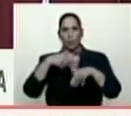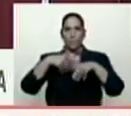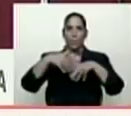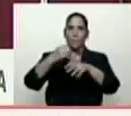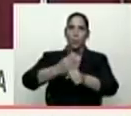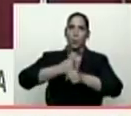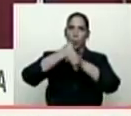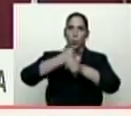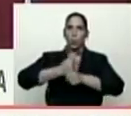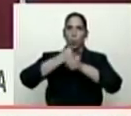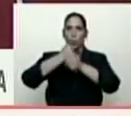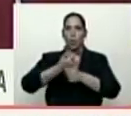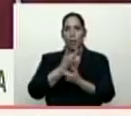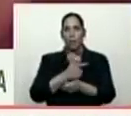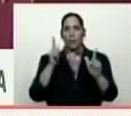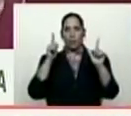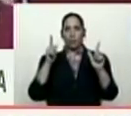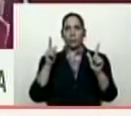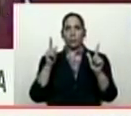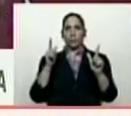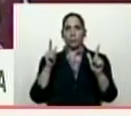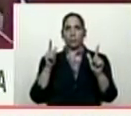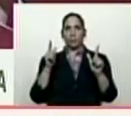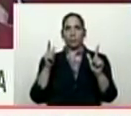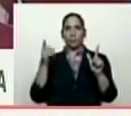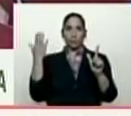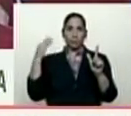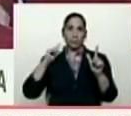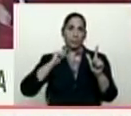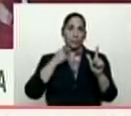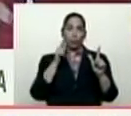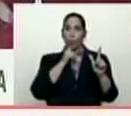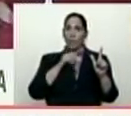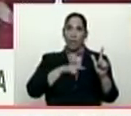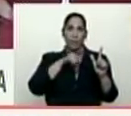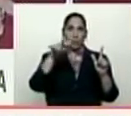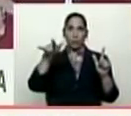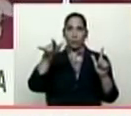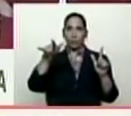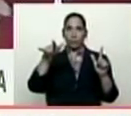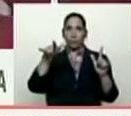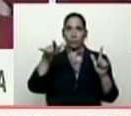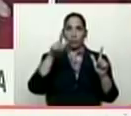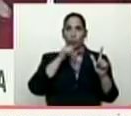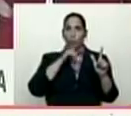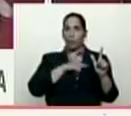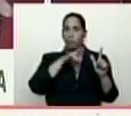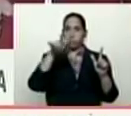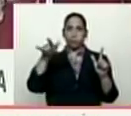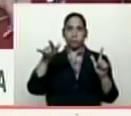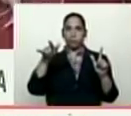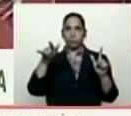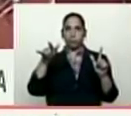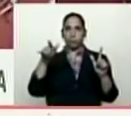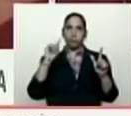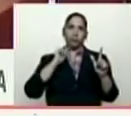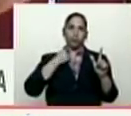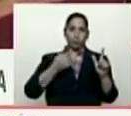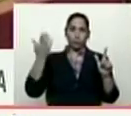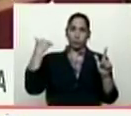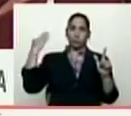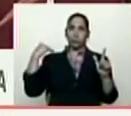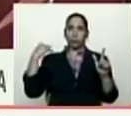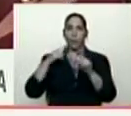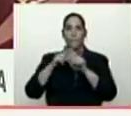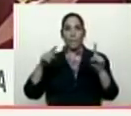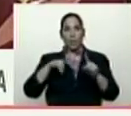libertador. Nuestro ejército libertador, en aquella época no había aviación. No había aviación. Pero hoy la aviación